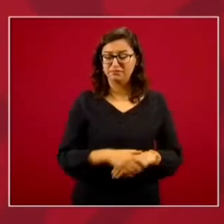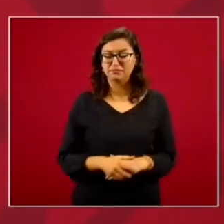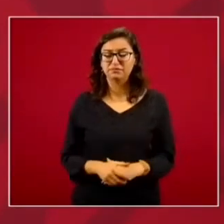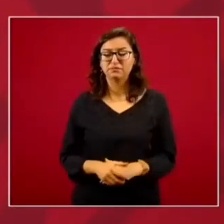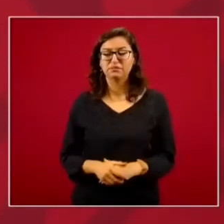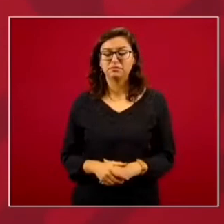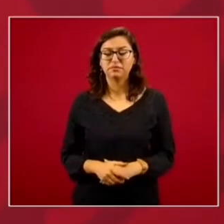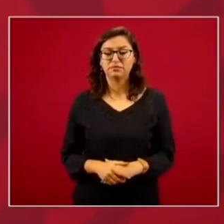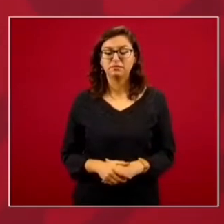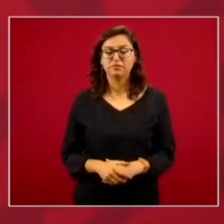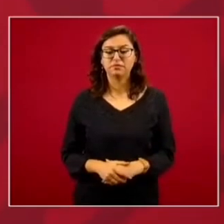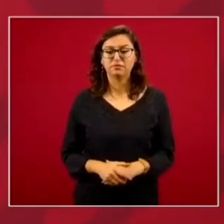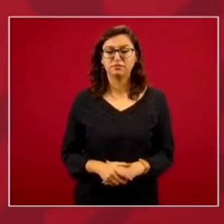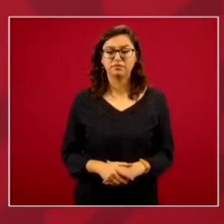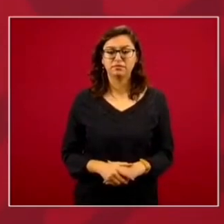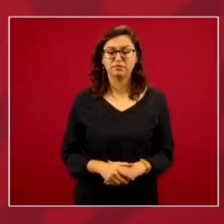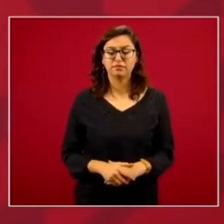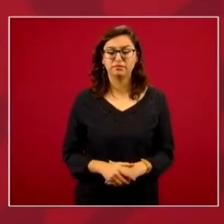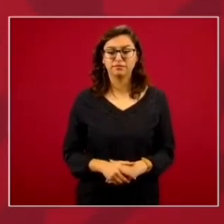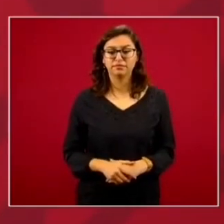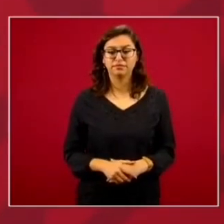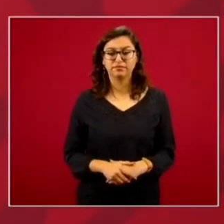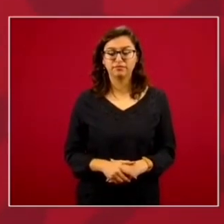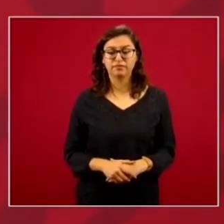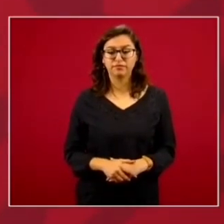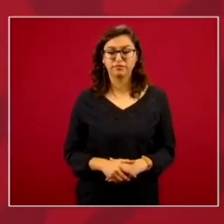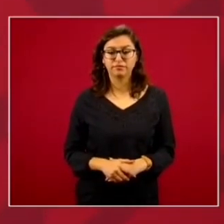Porque es